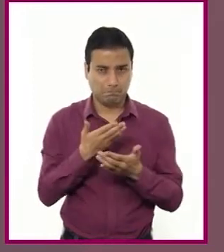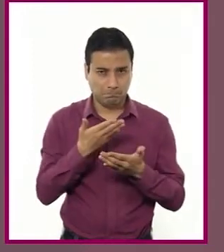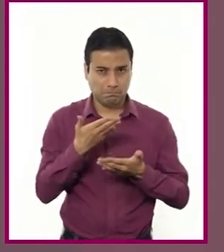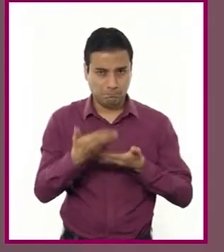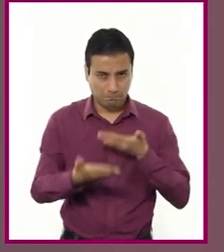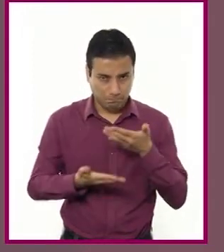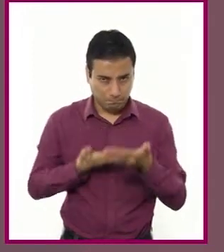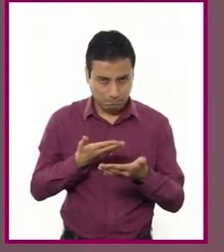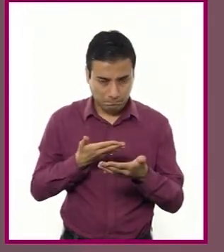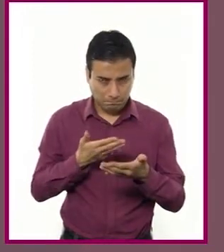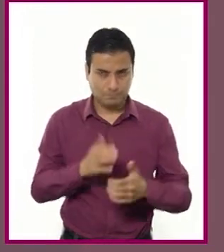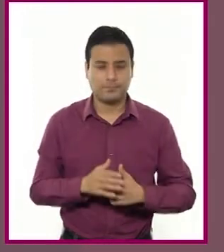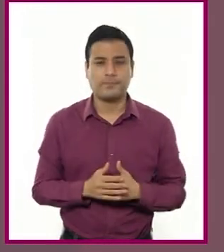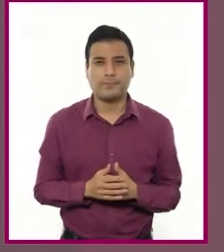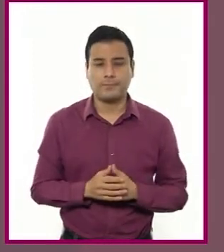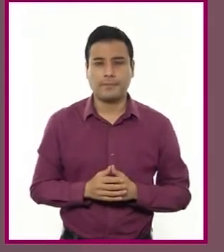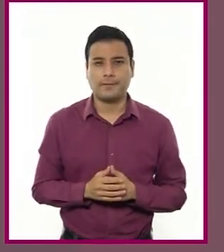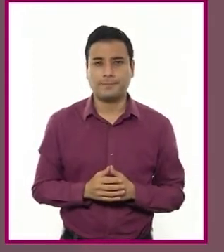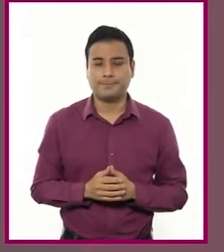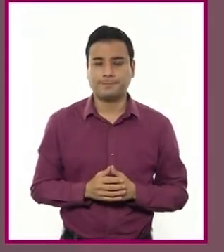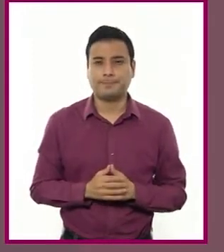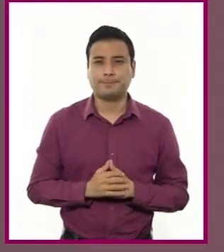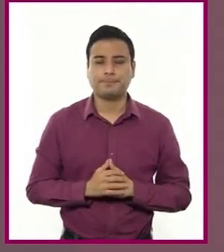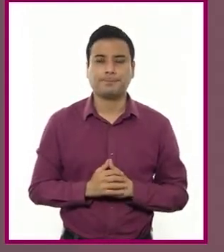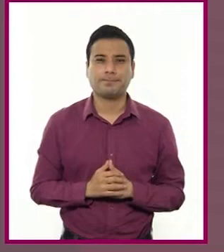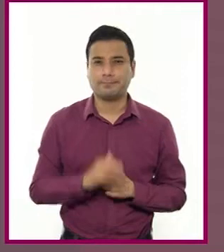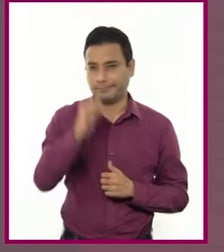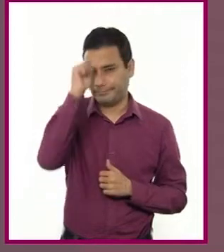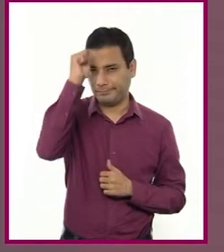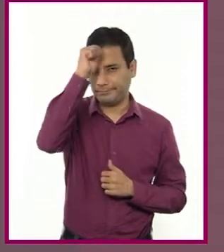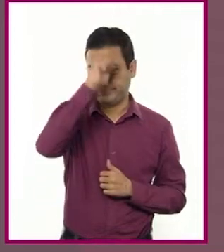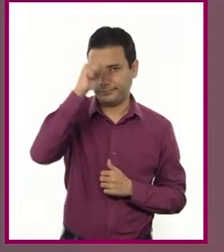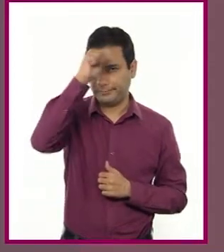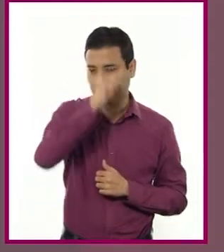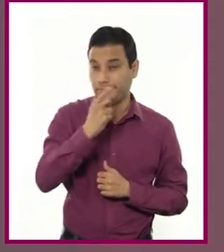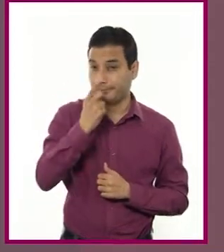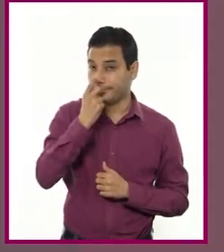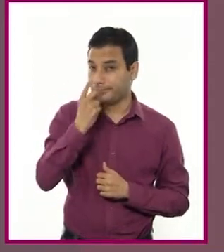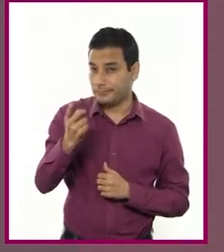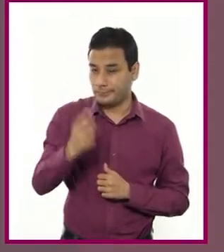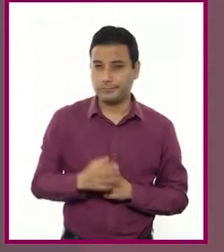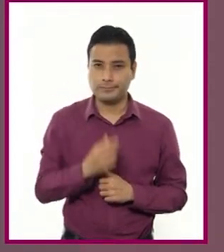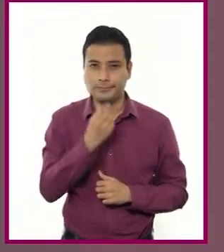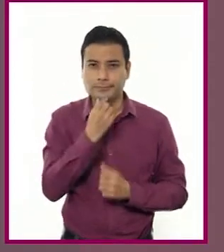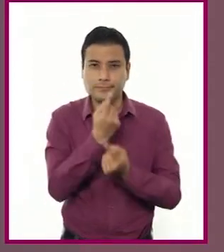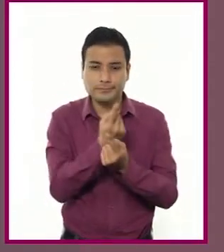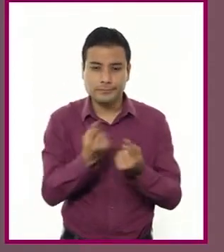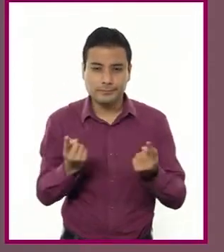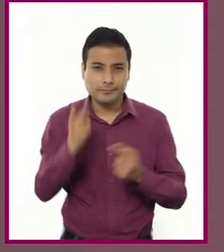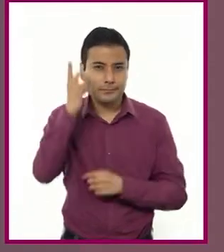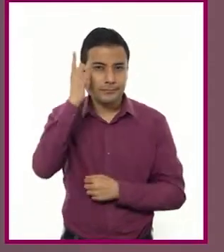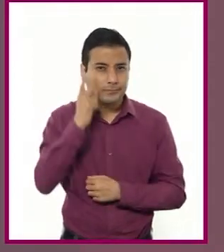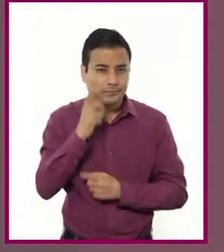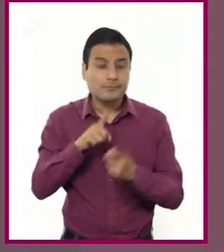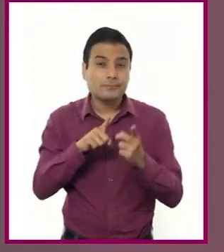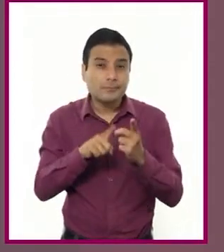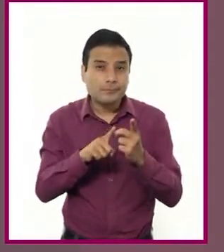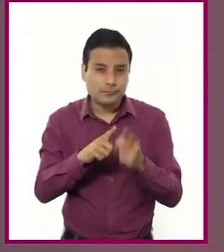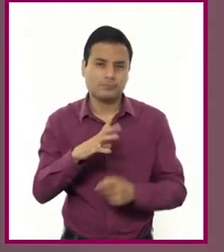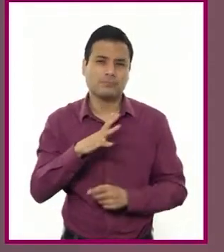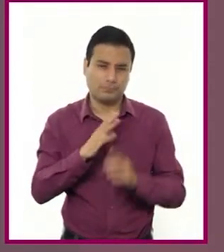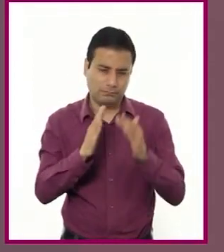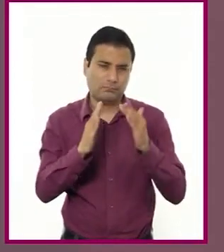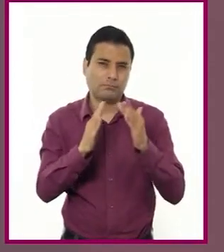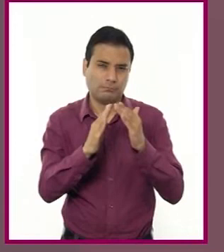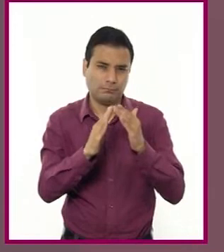las primeras décadas, dice Sahagún, dormían en la casa que para ellos estaba edificada, donde